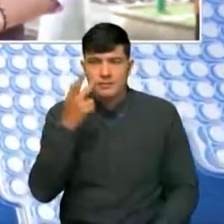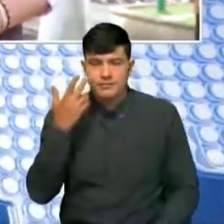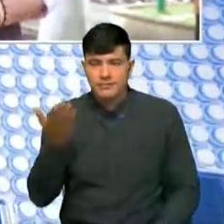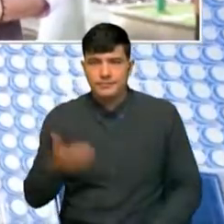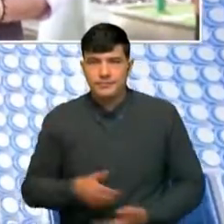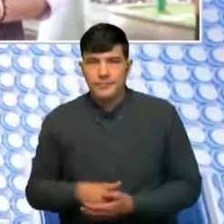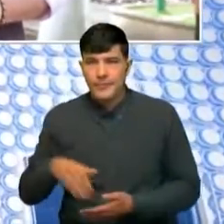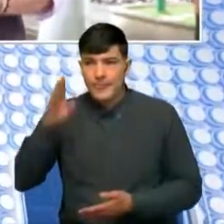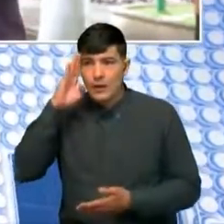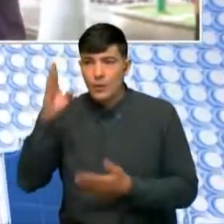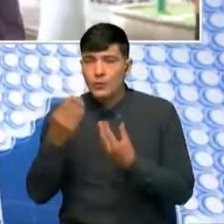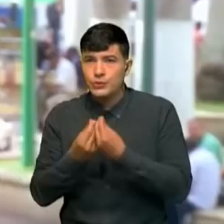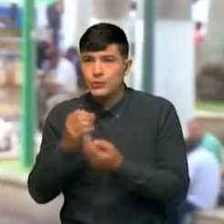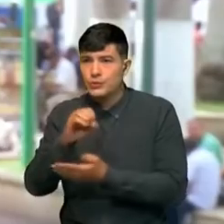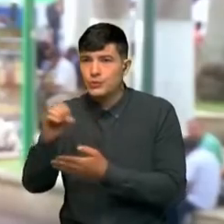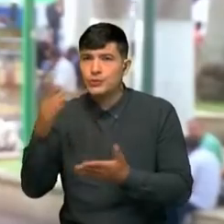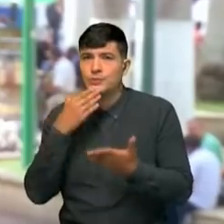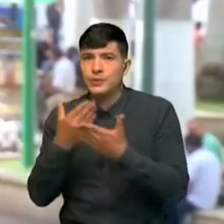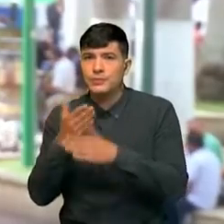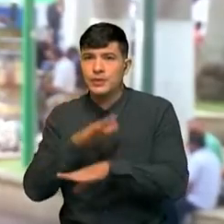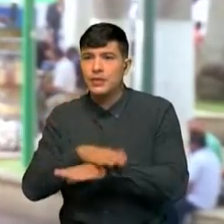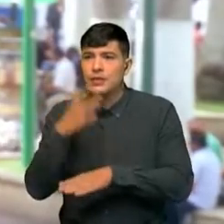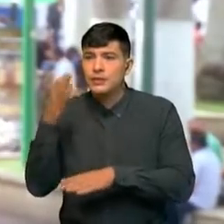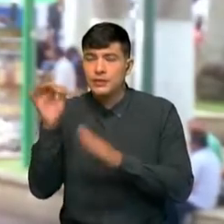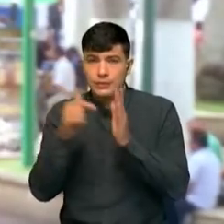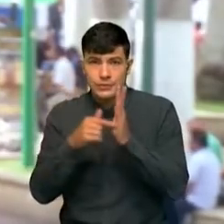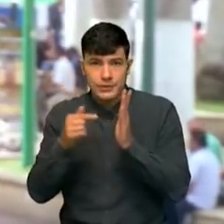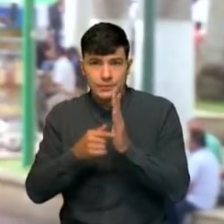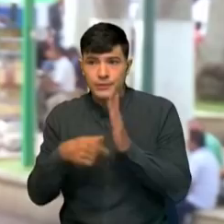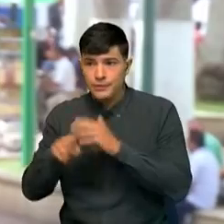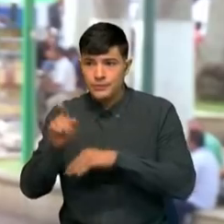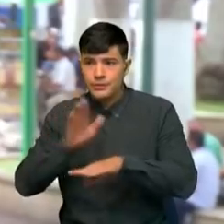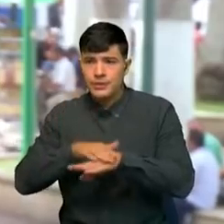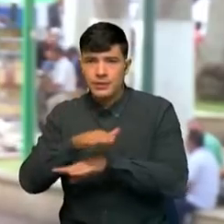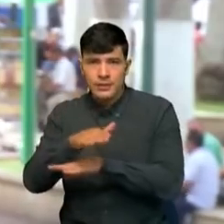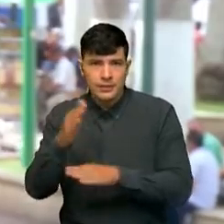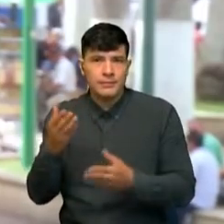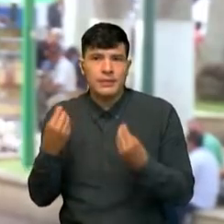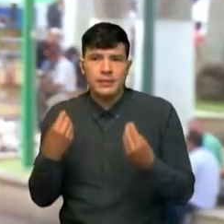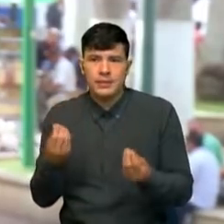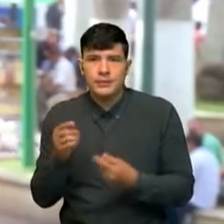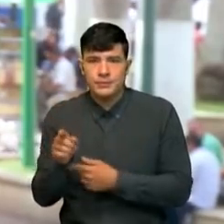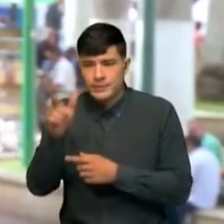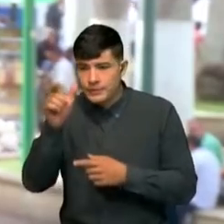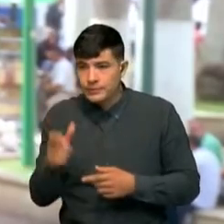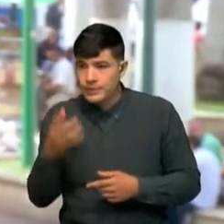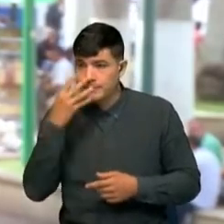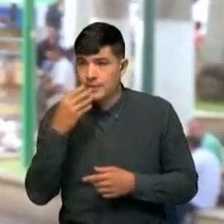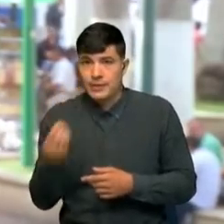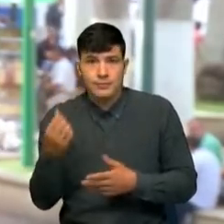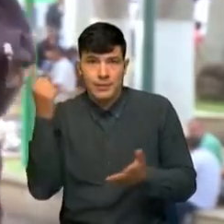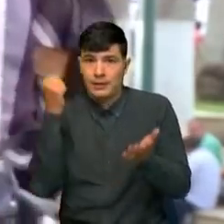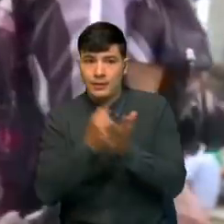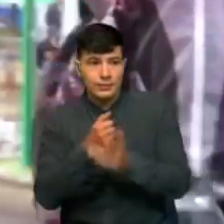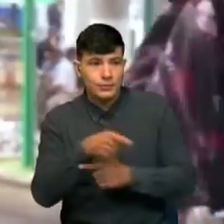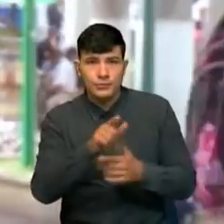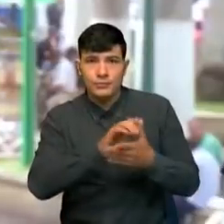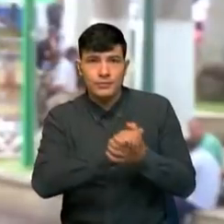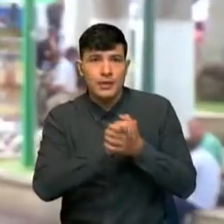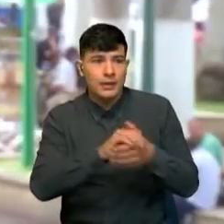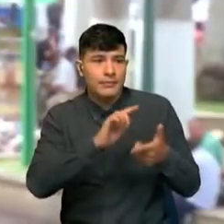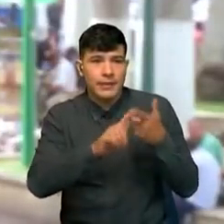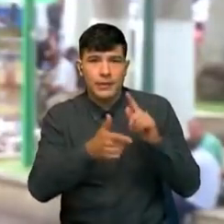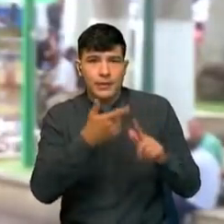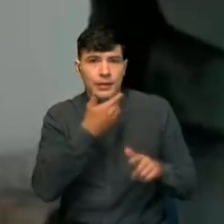hola compañero buenas tardes pues 50 mil pesos habría sido la causa por la cual un hombre asesinó a su mejor amigo en hechos de